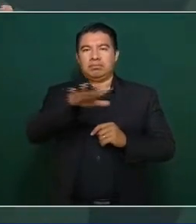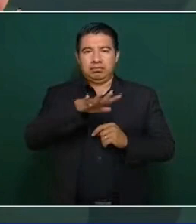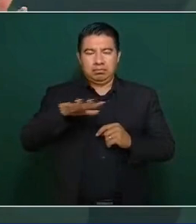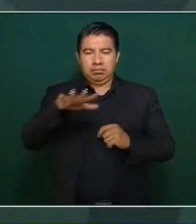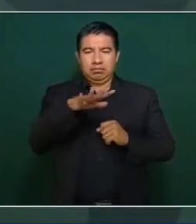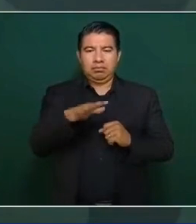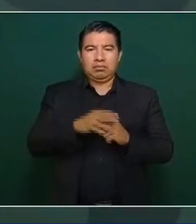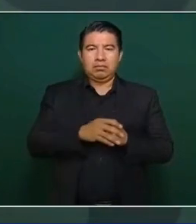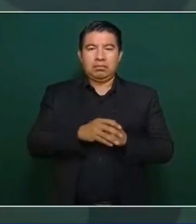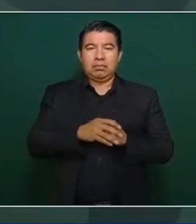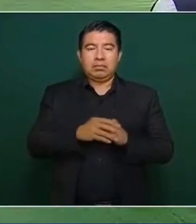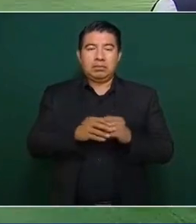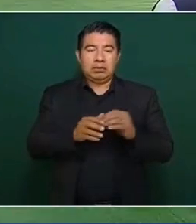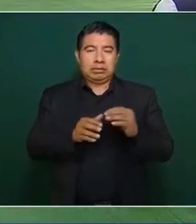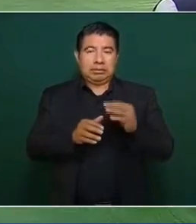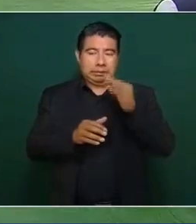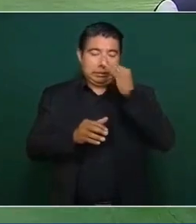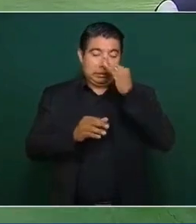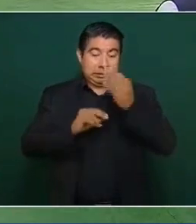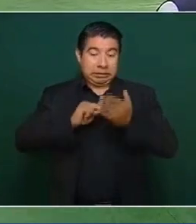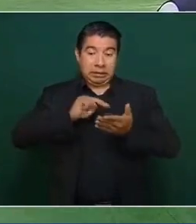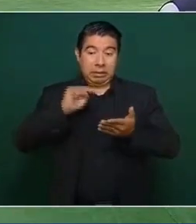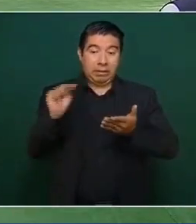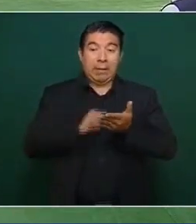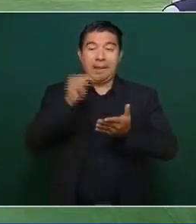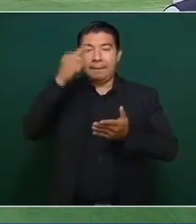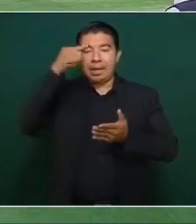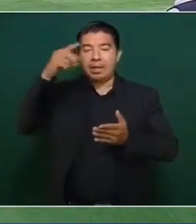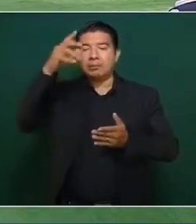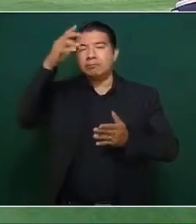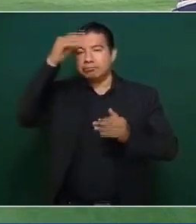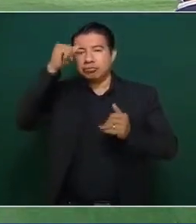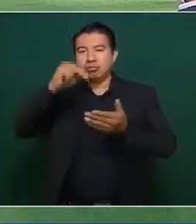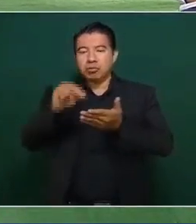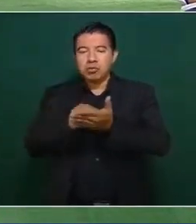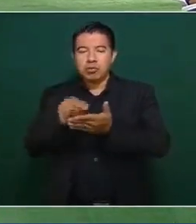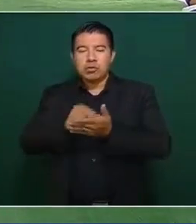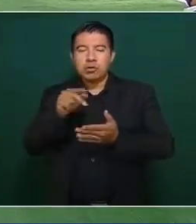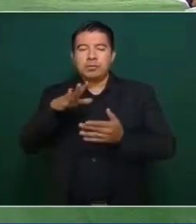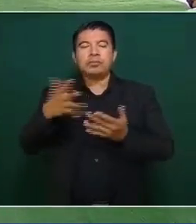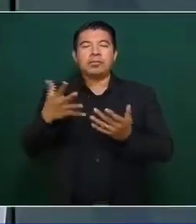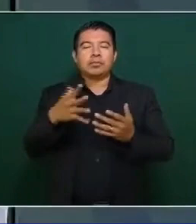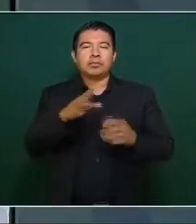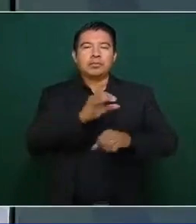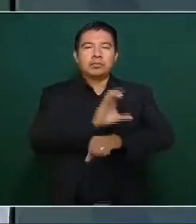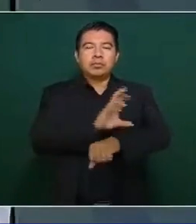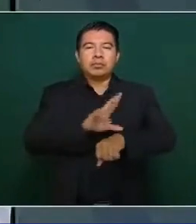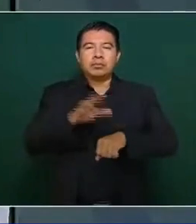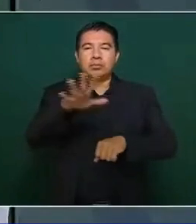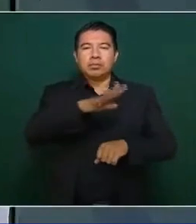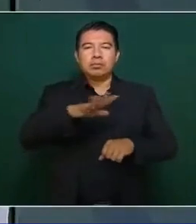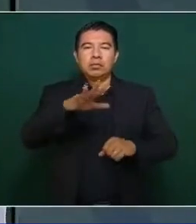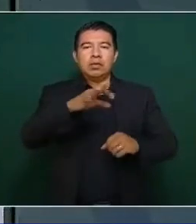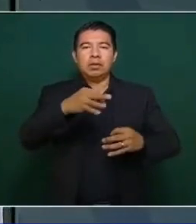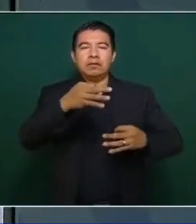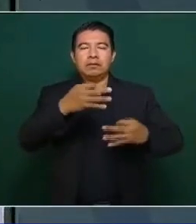se estaba por firmar el acuerdo de coordinación fiscal, el primer